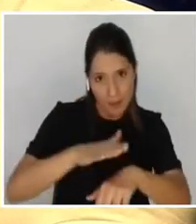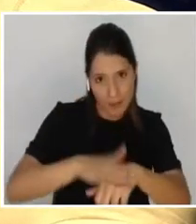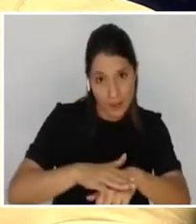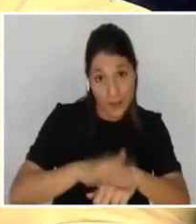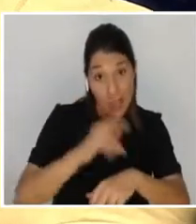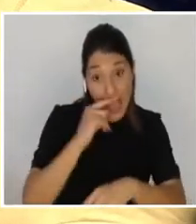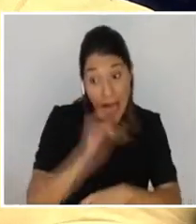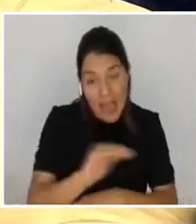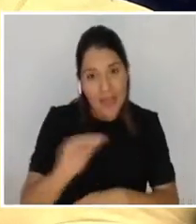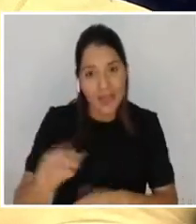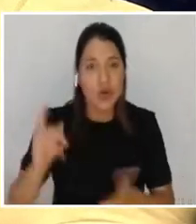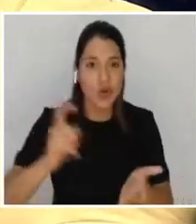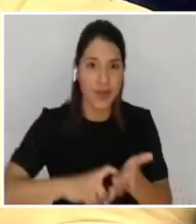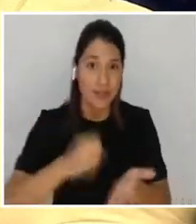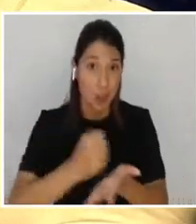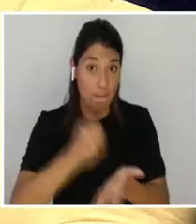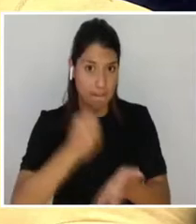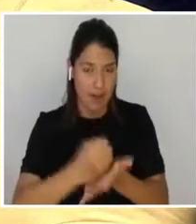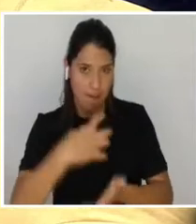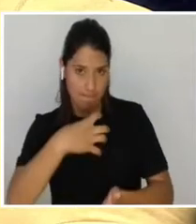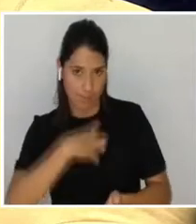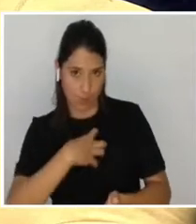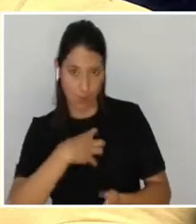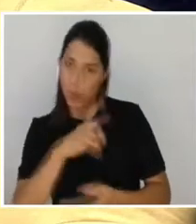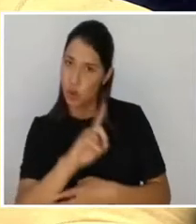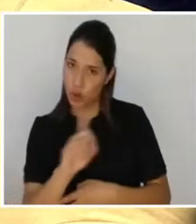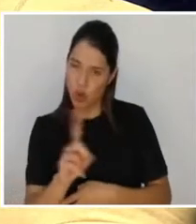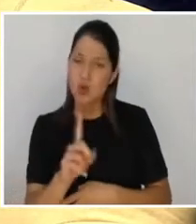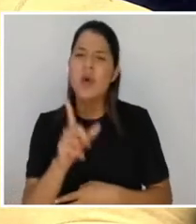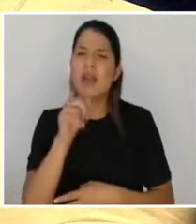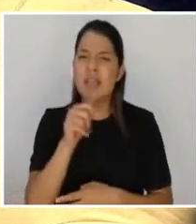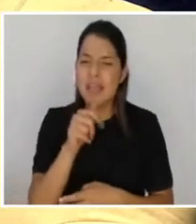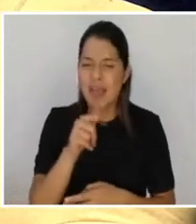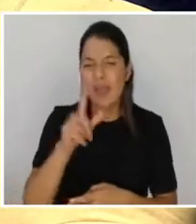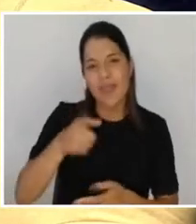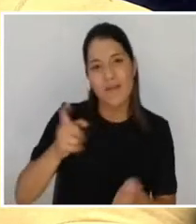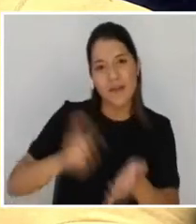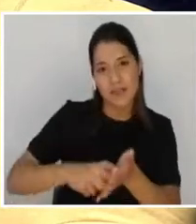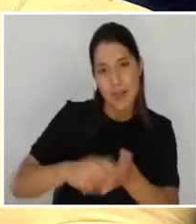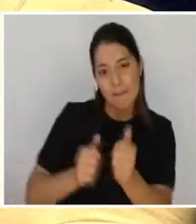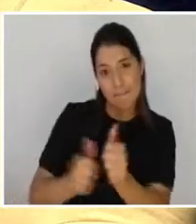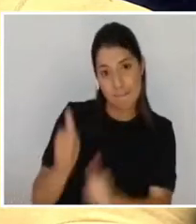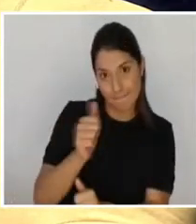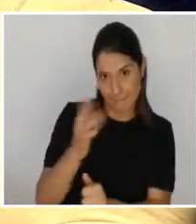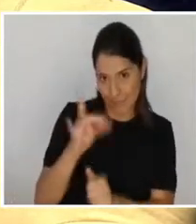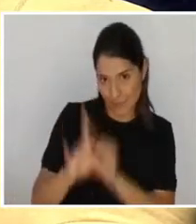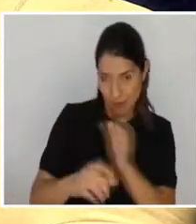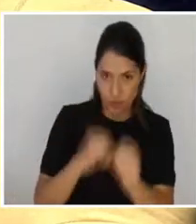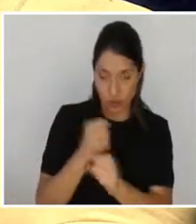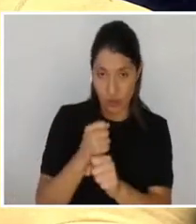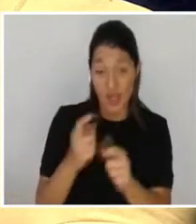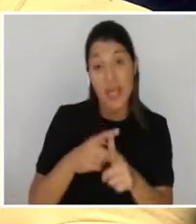nombre de ellos mismos, sino que tiene que ser ante un mayor de edad. Entonces, en mi caso, mis dos empresas